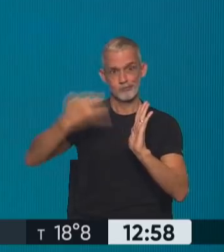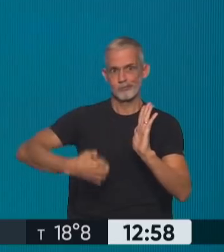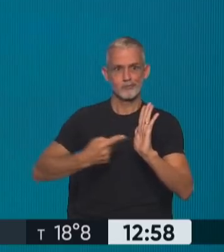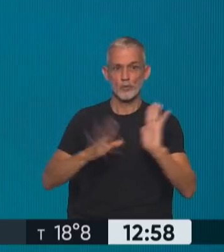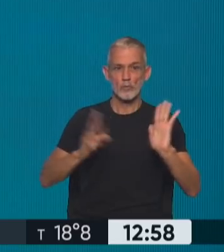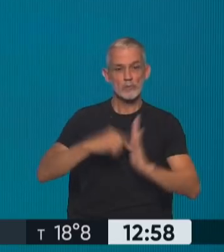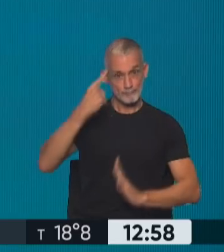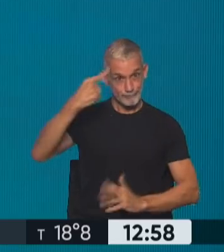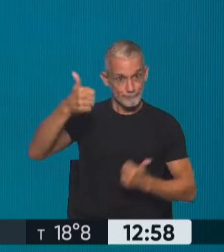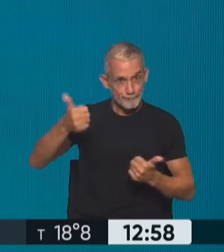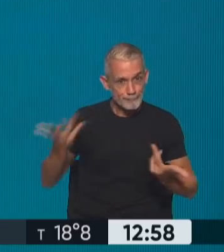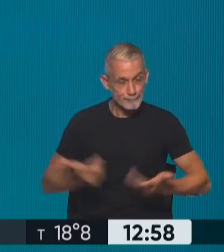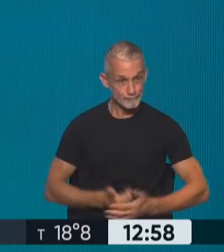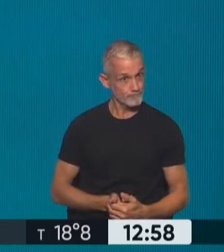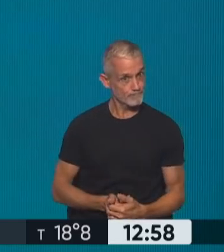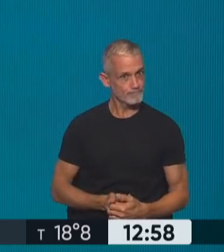Gran idea.